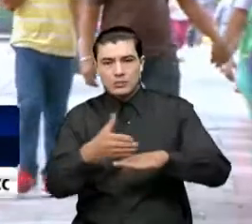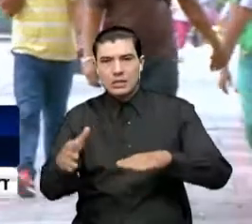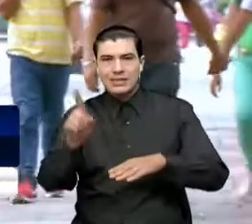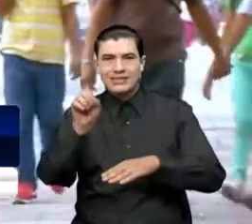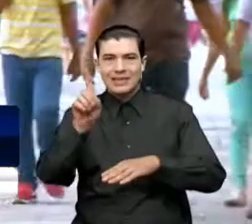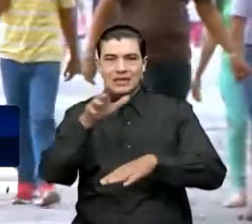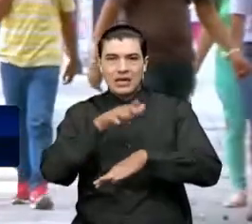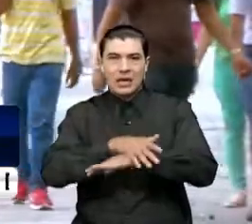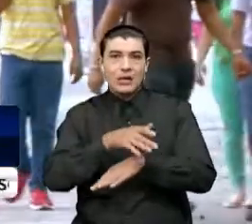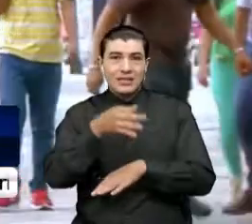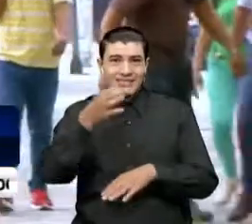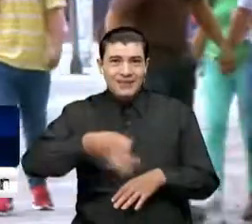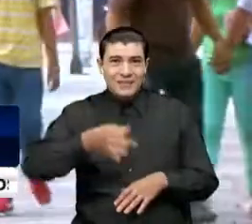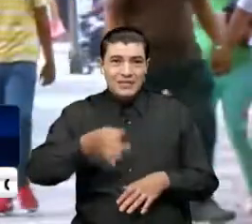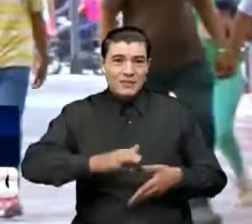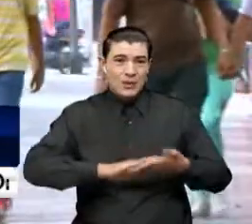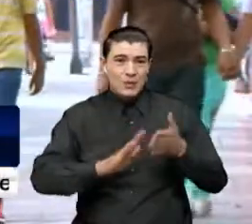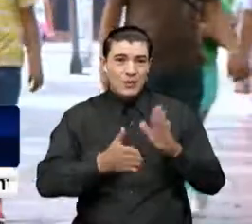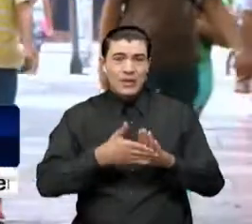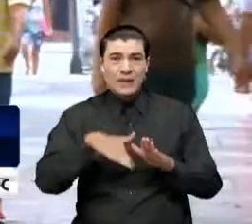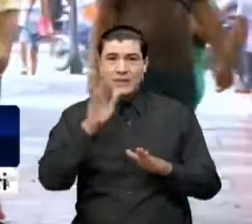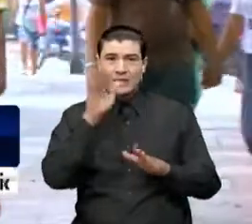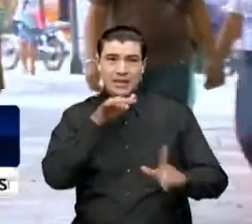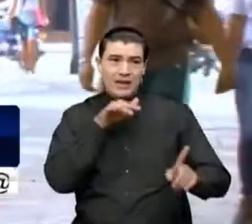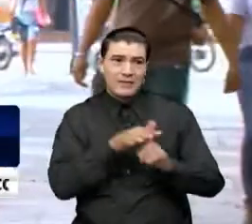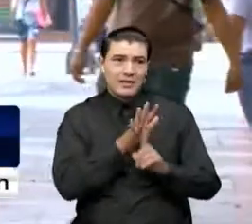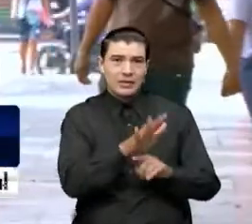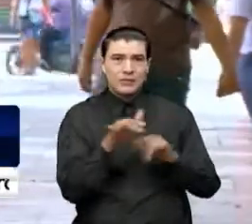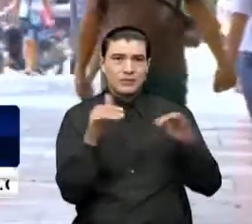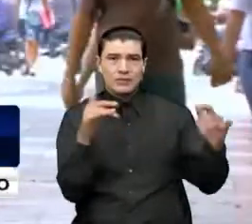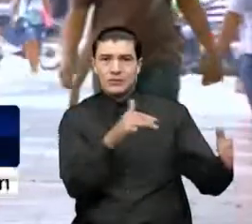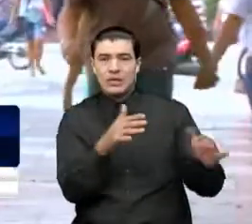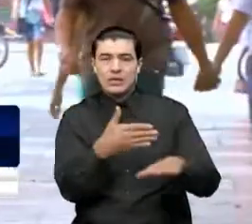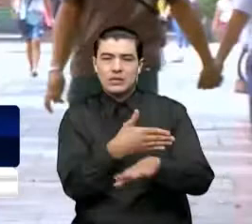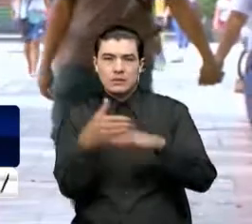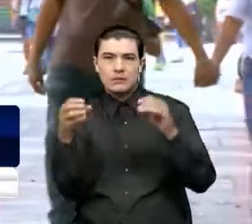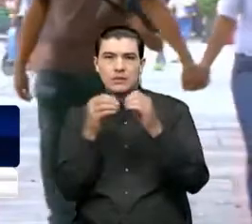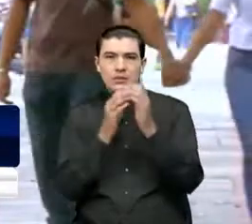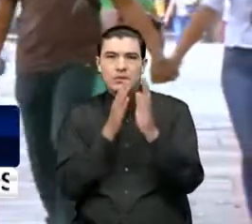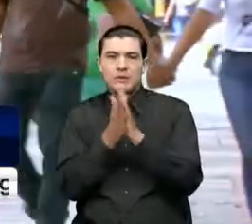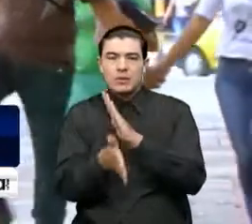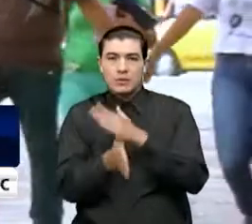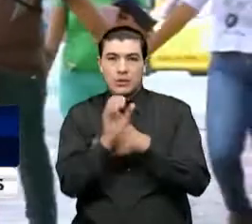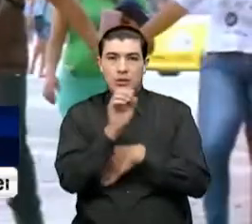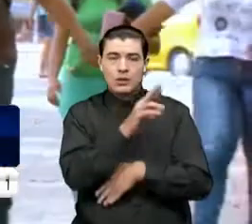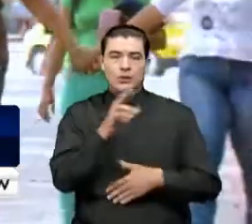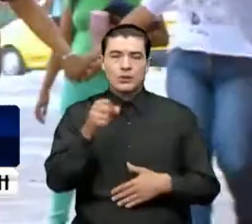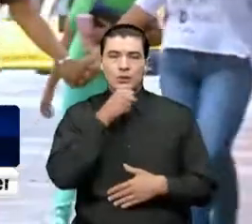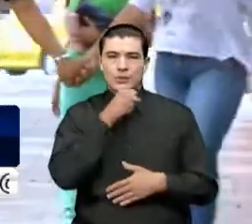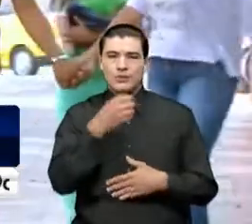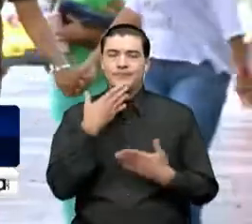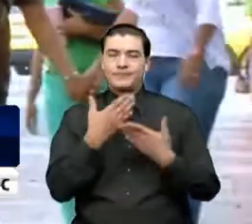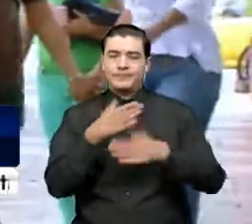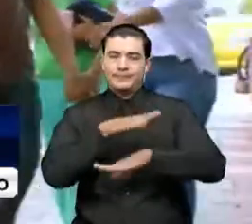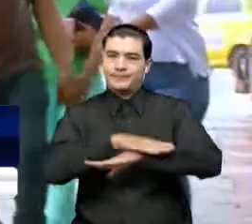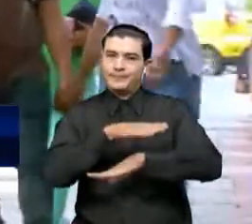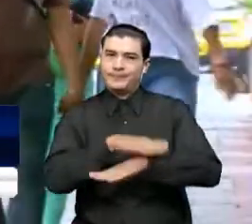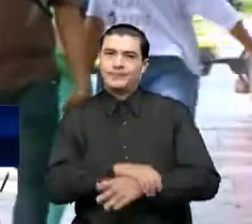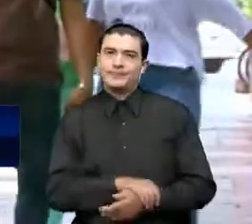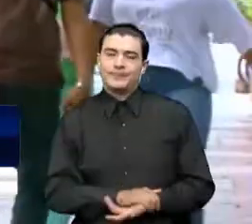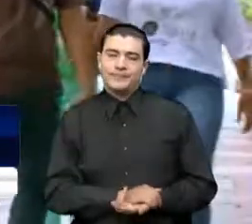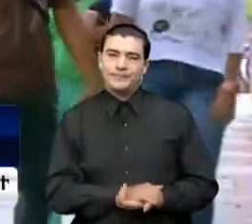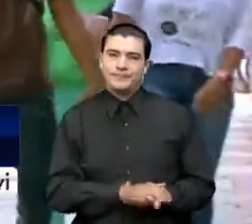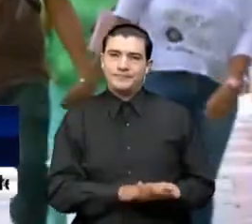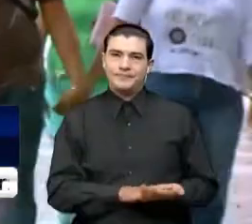la población la más afectada en estos enfrentamientos está toda la información por el momento con la cámara de david garcía les informó pilar velázquez